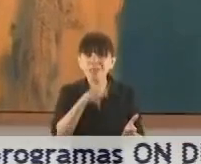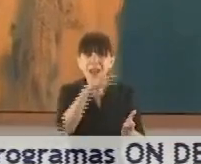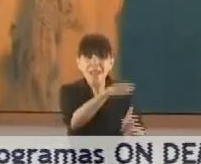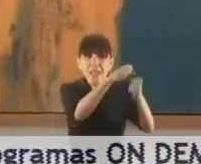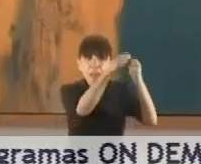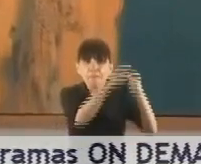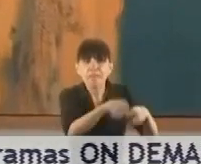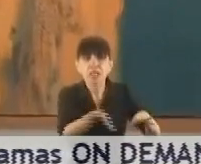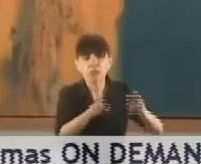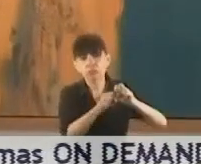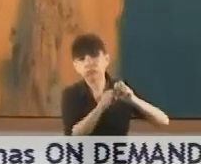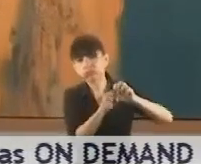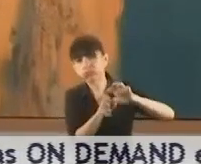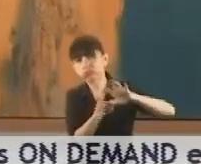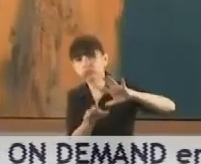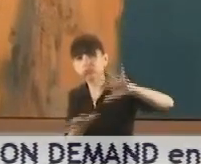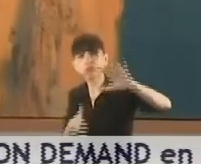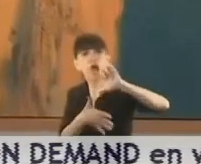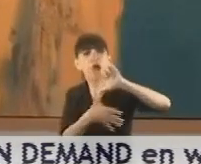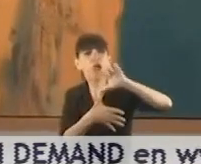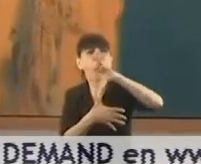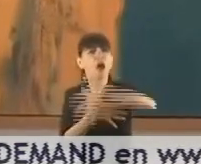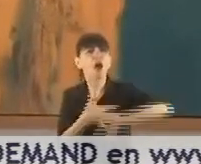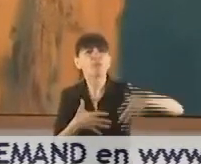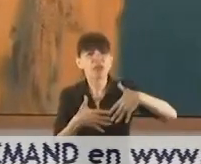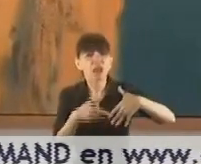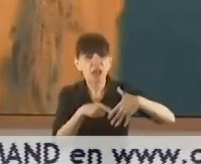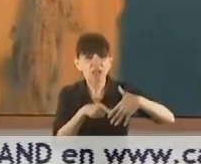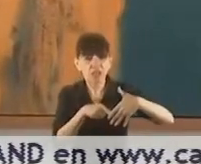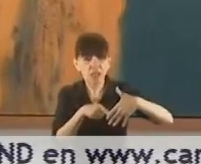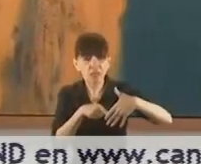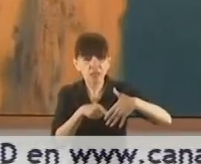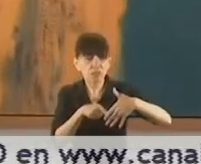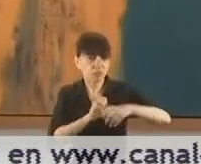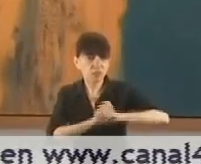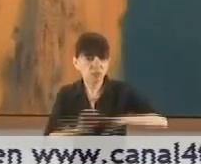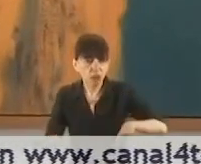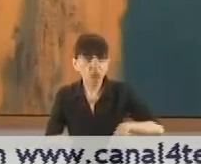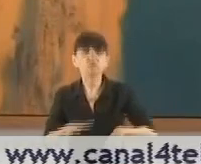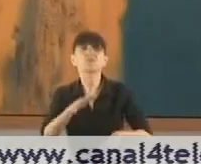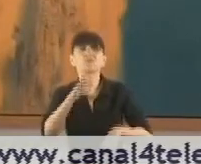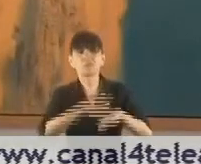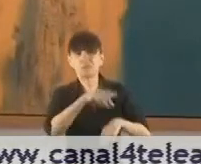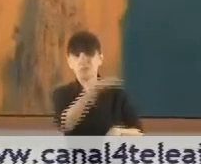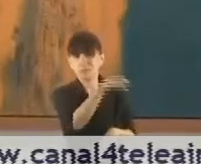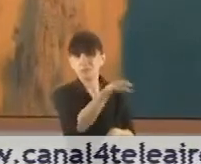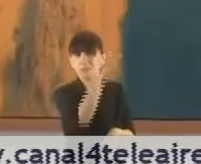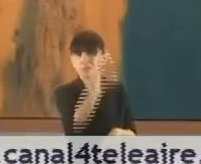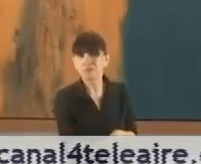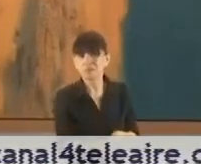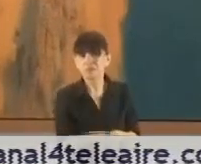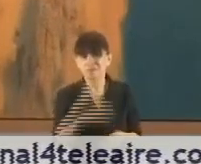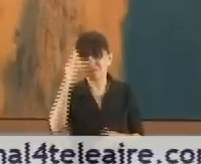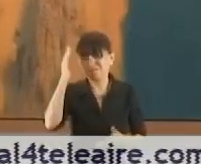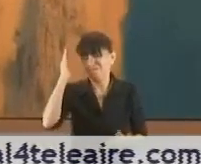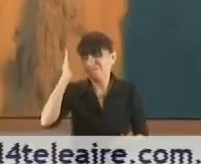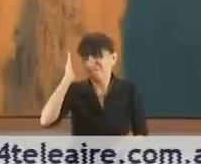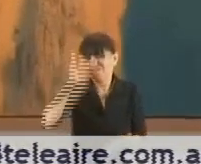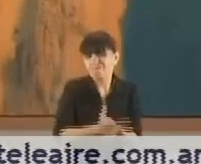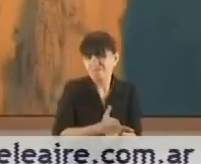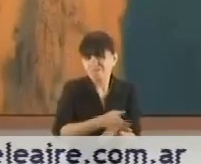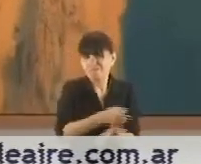viene en él a un cruel dictador que definitivamente le hizo mucho